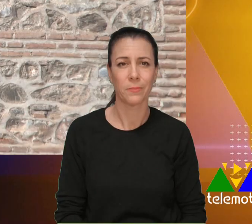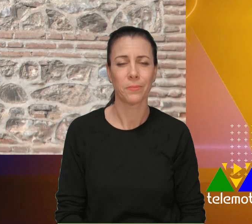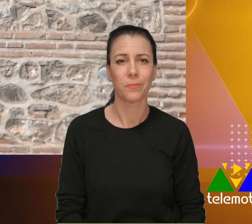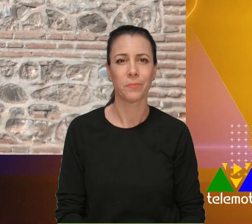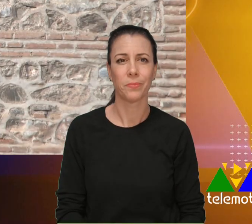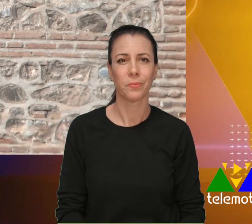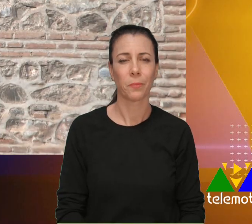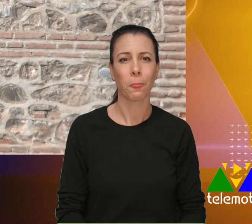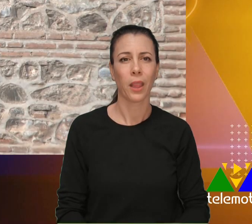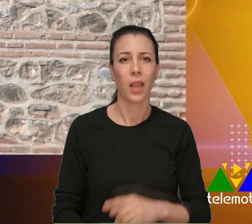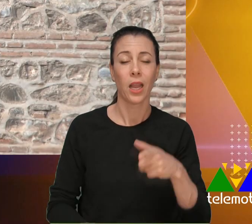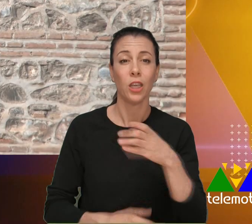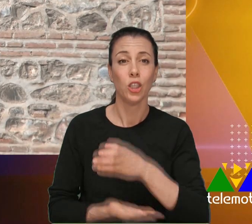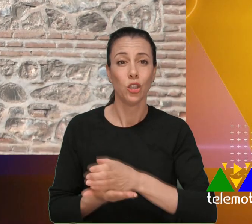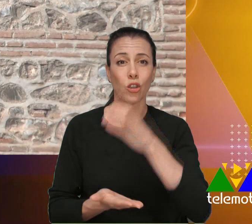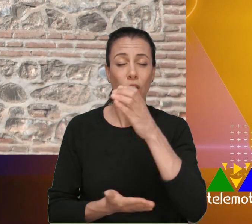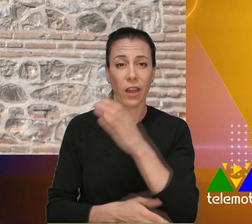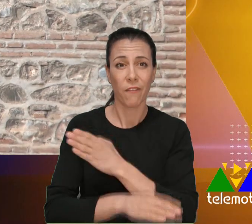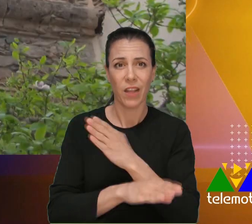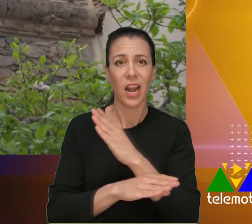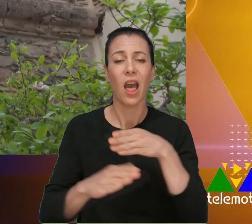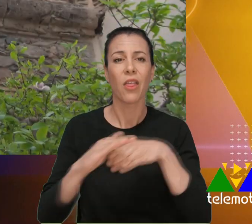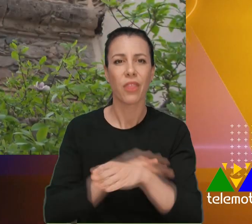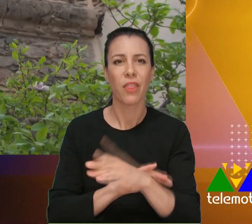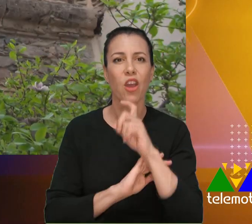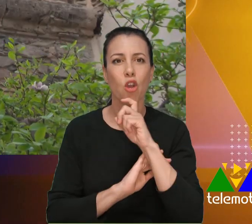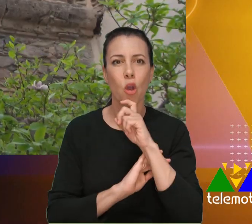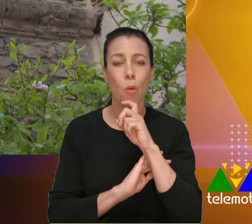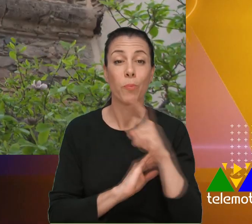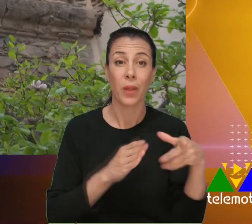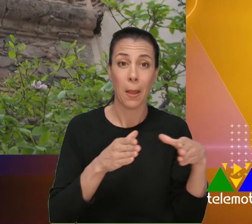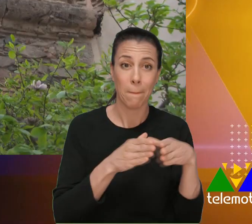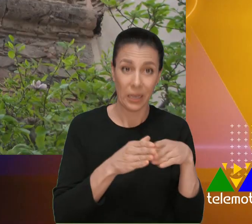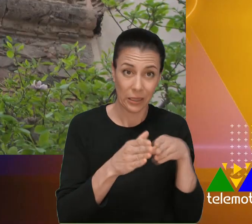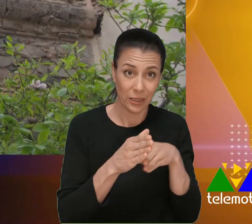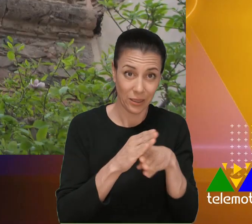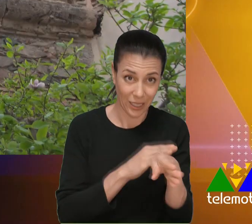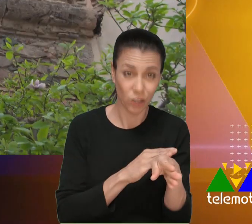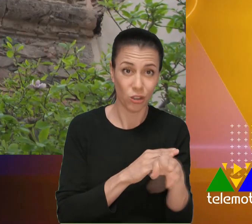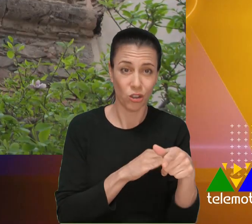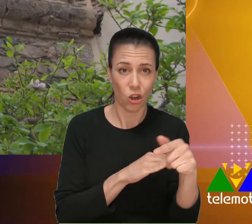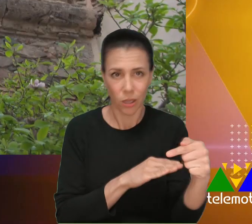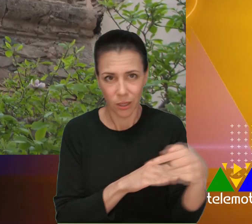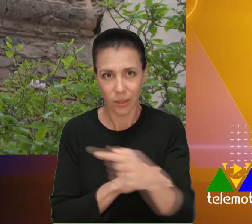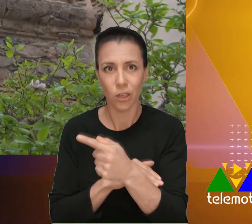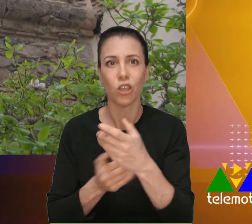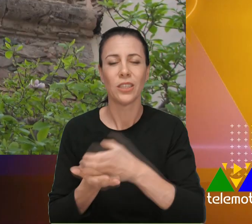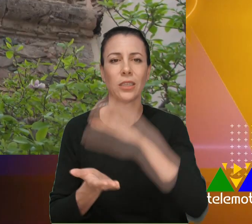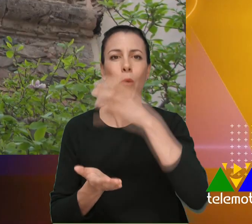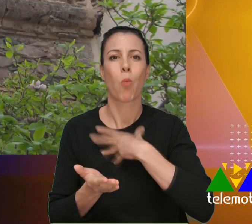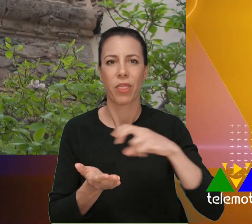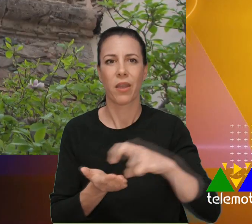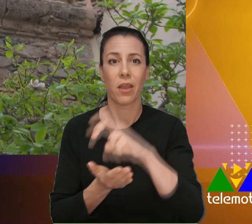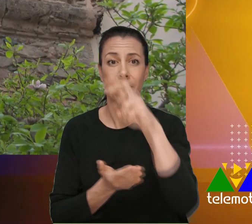Y a la Torre de la Vela se accede por el interior de la iglesia. Se accede por el interior de la